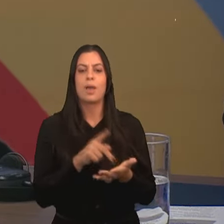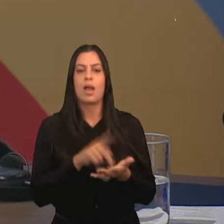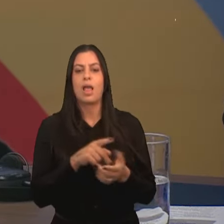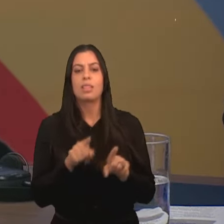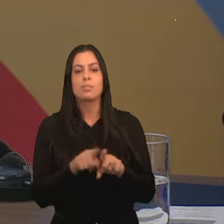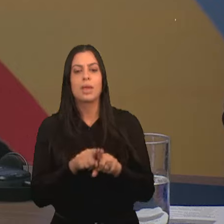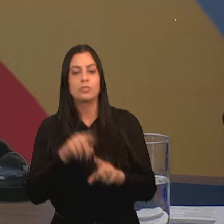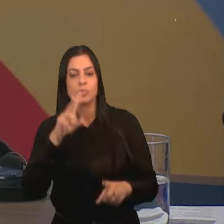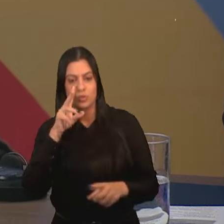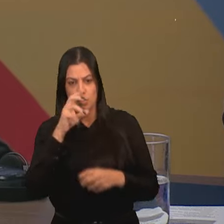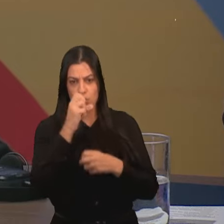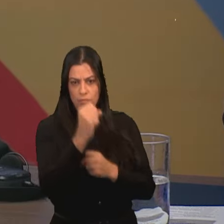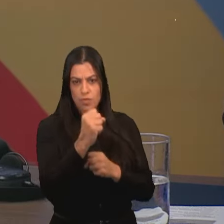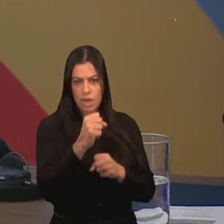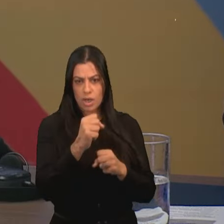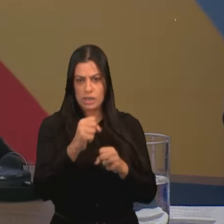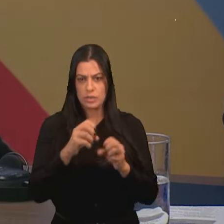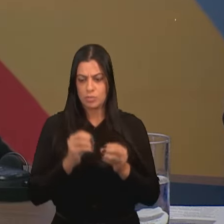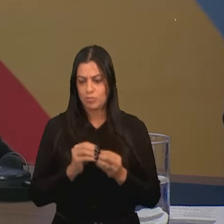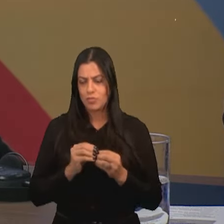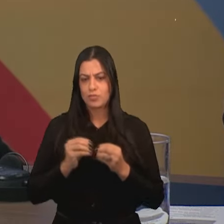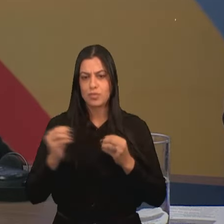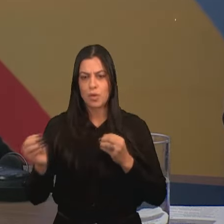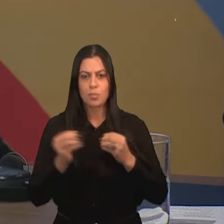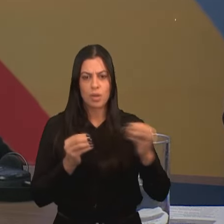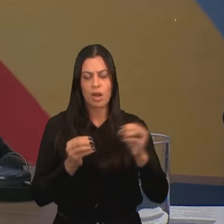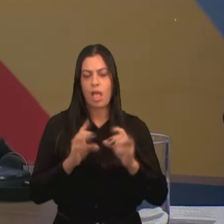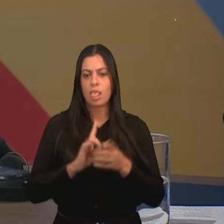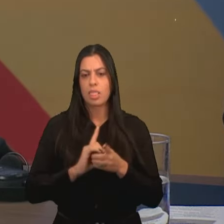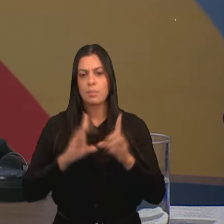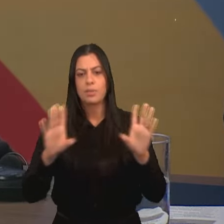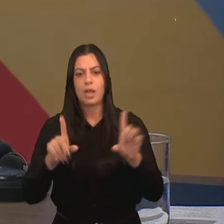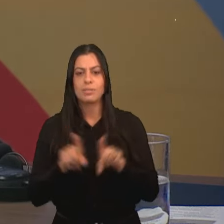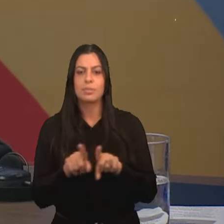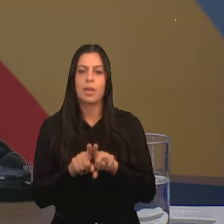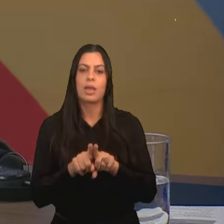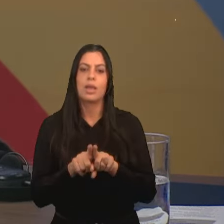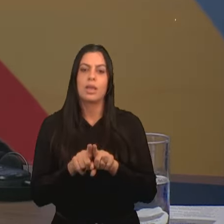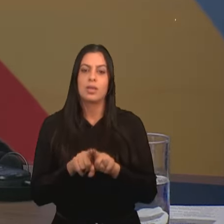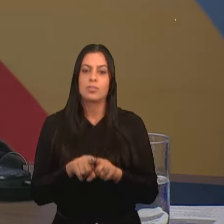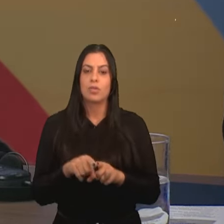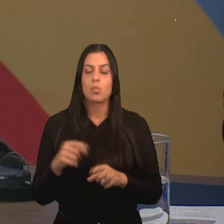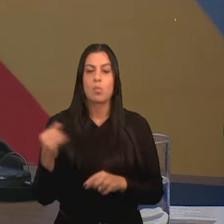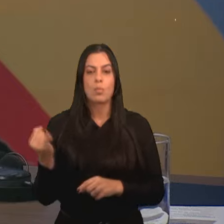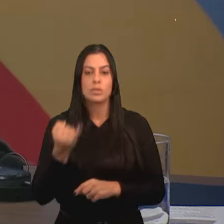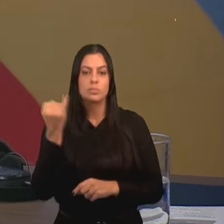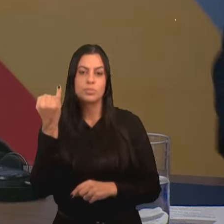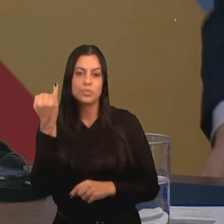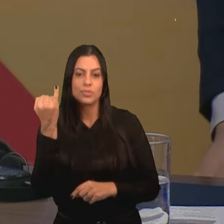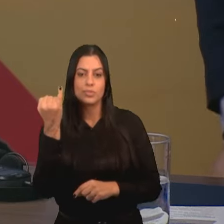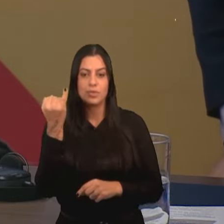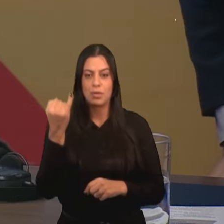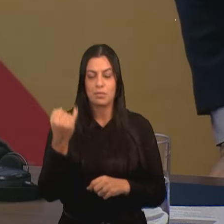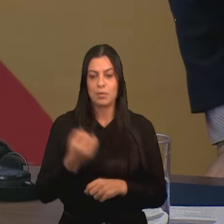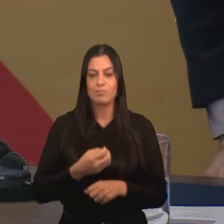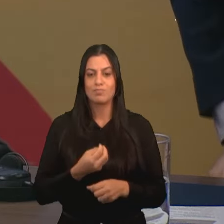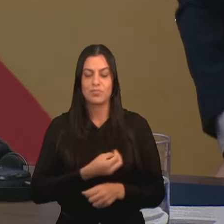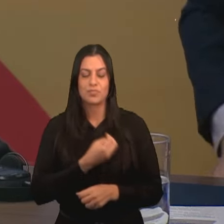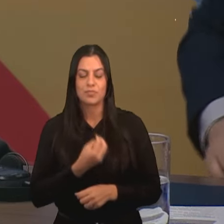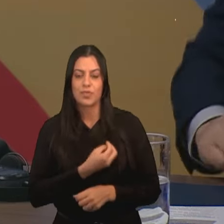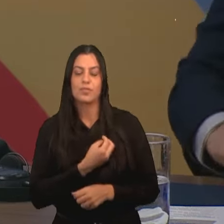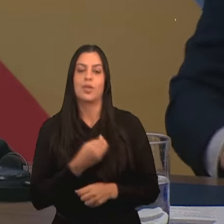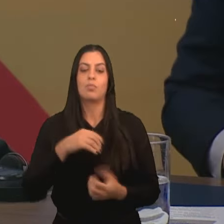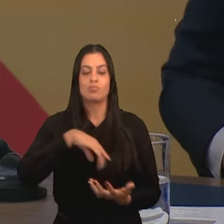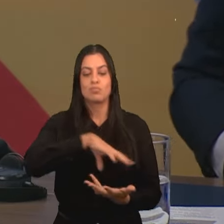y sin confianza no tenemos una realidad compartida ni democracia, y eso deja casi imposible lidiar con los problemas existenciales en